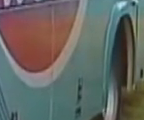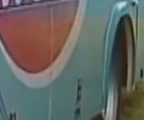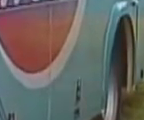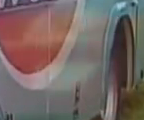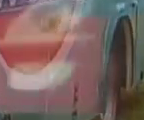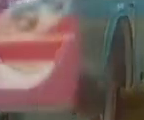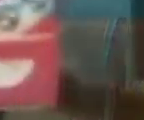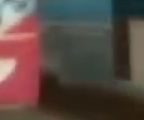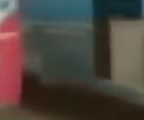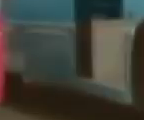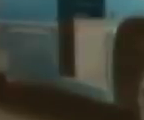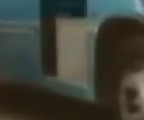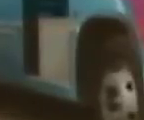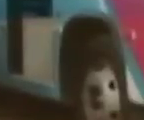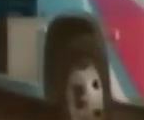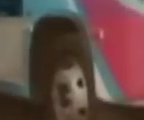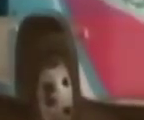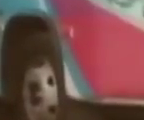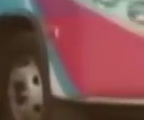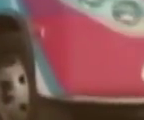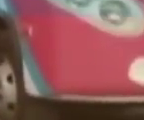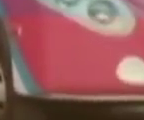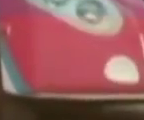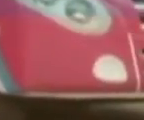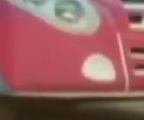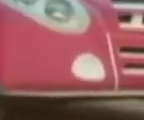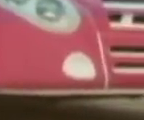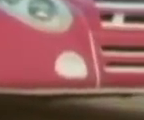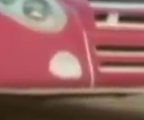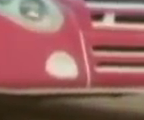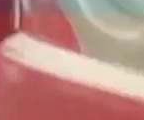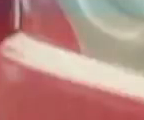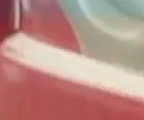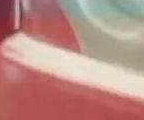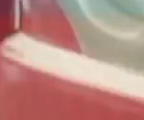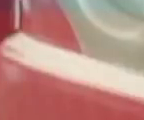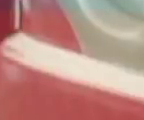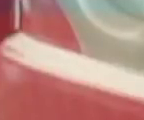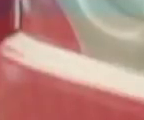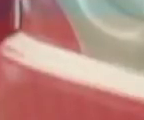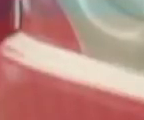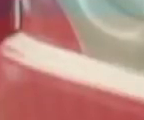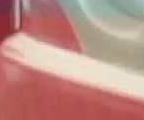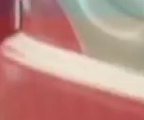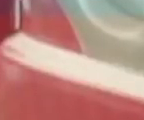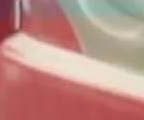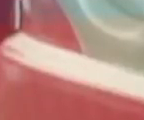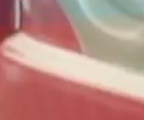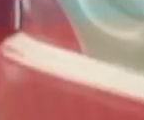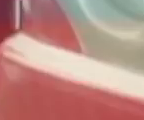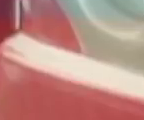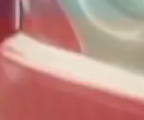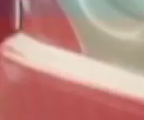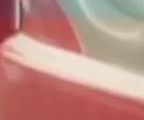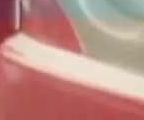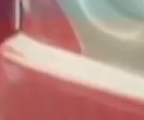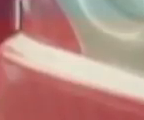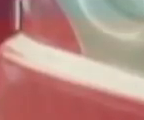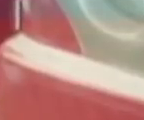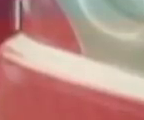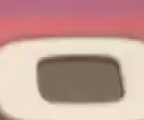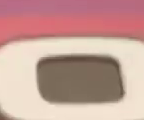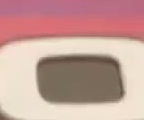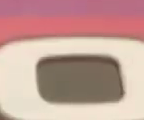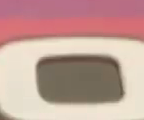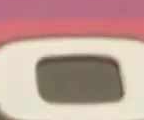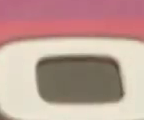el territorio nacional. Además, da una tarea bastante precisa, que era la conformación de las mesas técnicas de transporte en todo el territorio nacional,